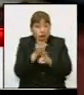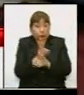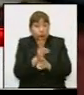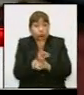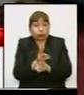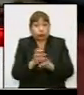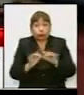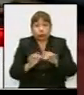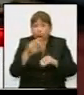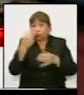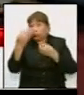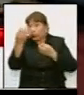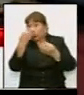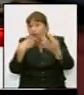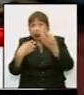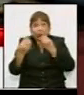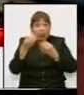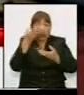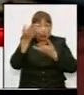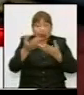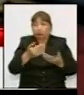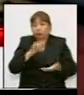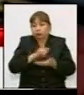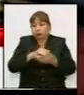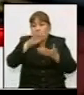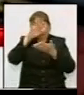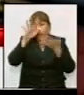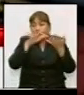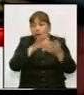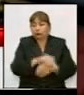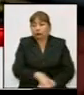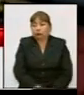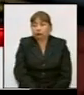la protección y el desarrollo de nuestro ciberespacio.